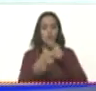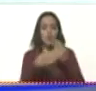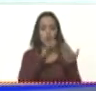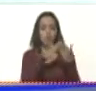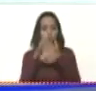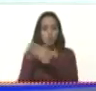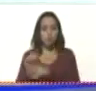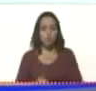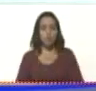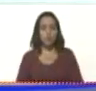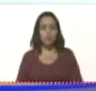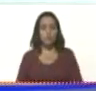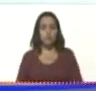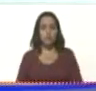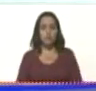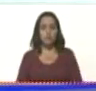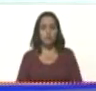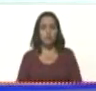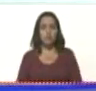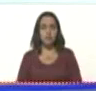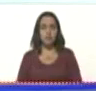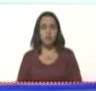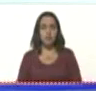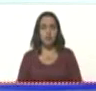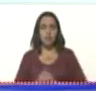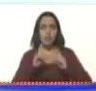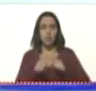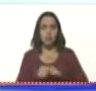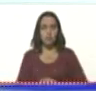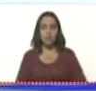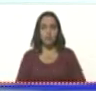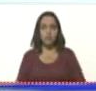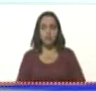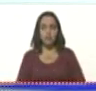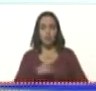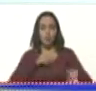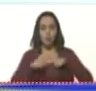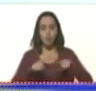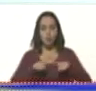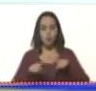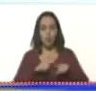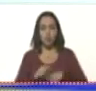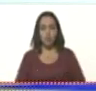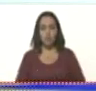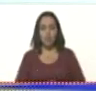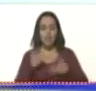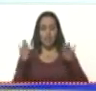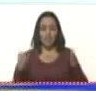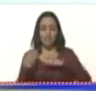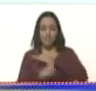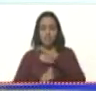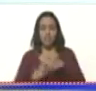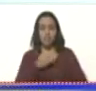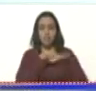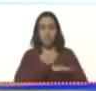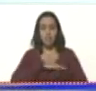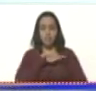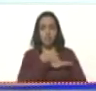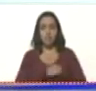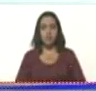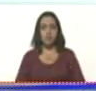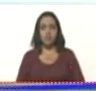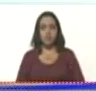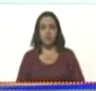Rapano, y Alexis Pérez, coordinador de la gran base de misiones,